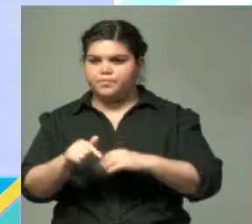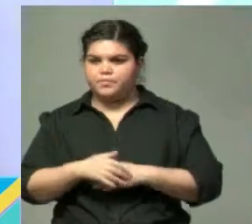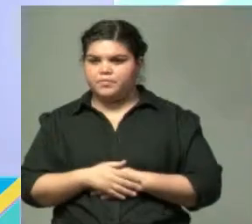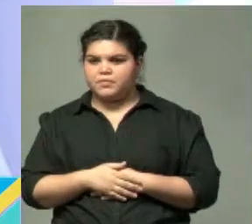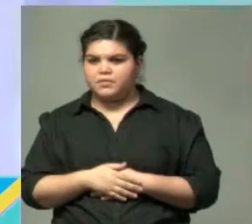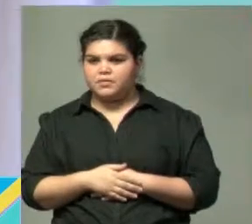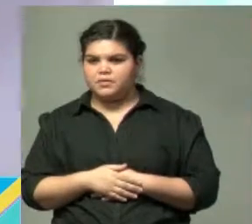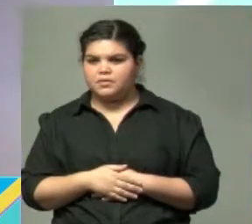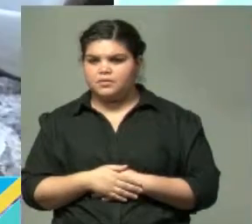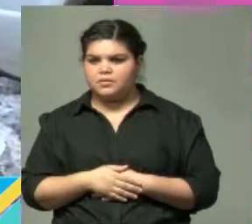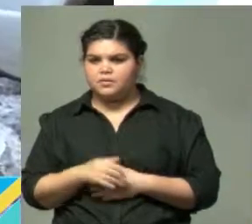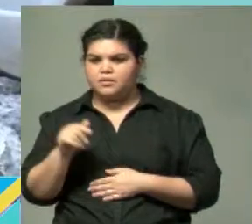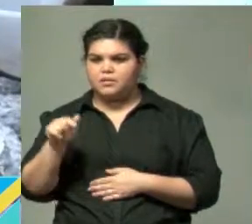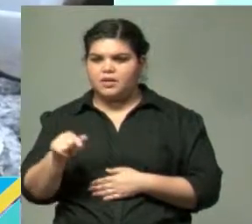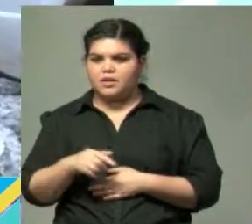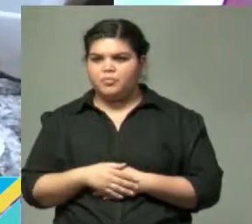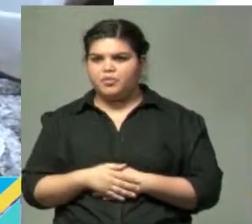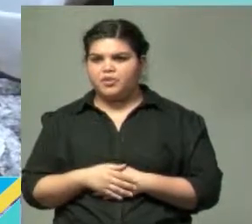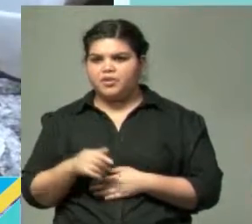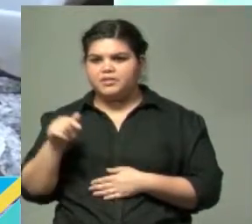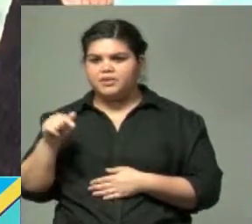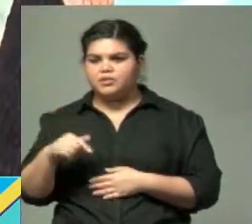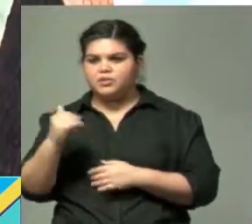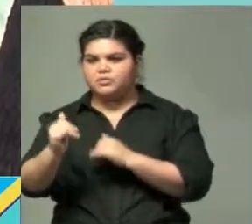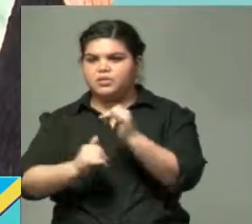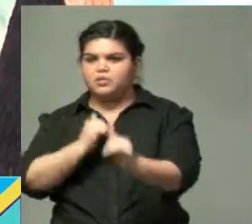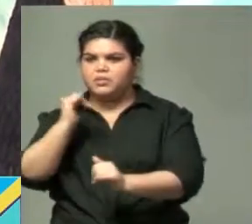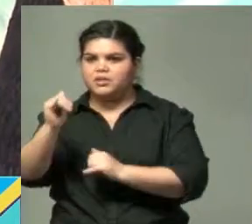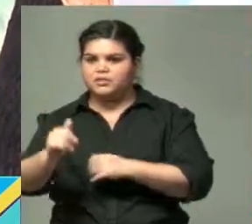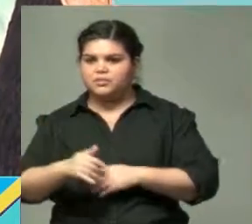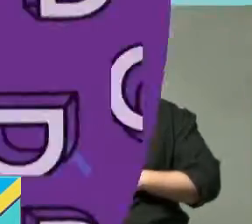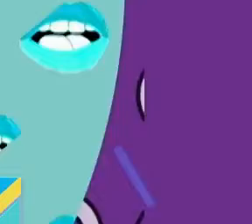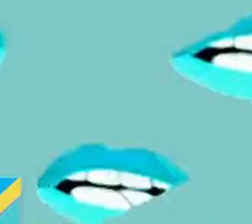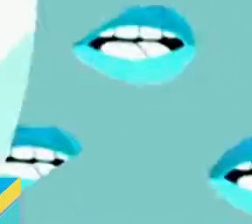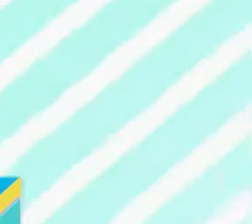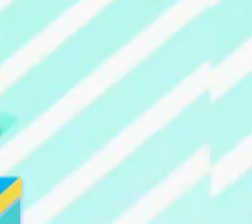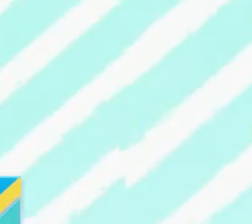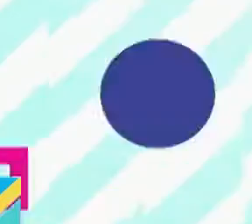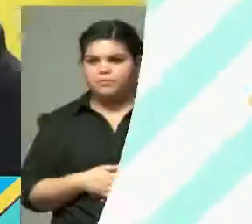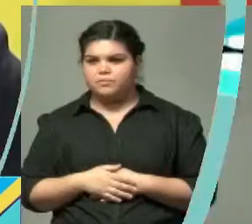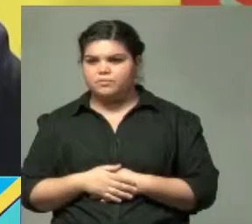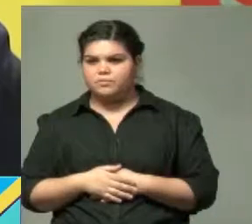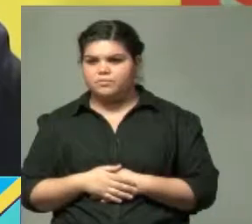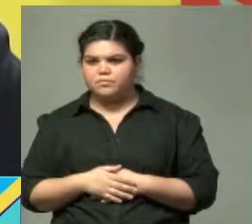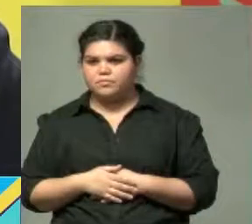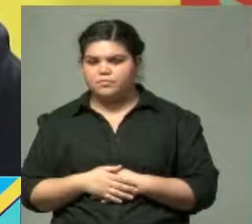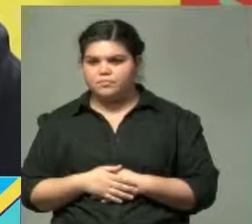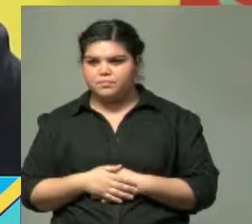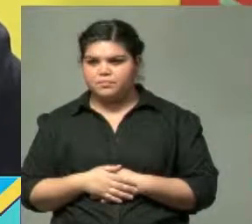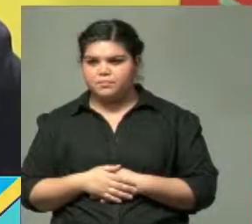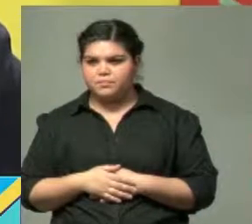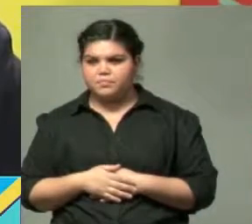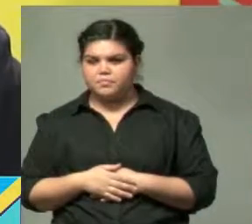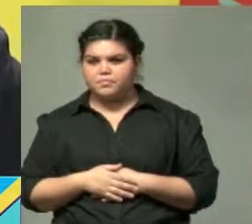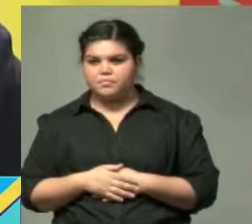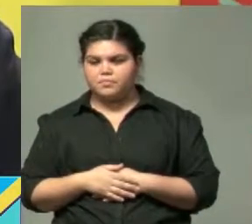casi permanente en la economía, con lo cual sí seguimos apuntando a la registración del trabajo, que es uno de los